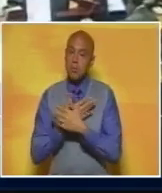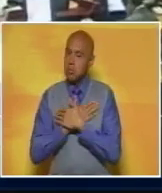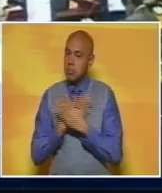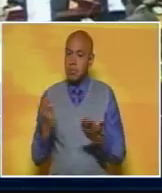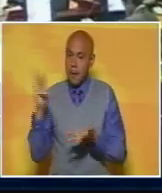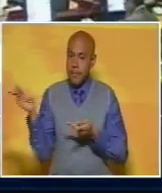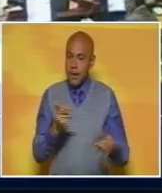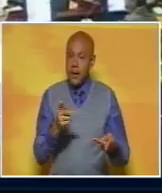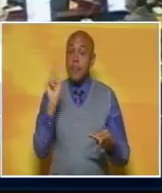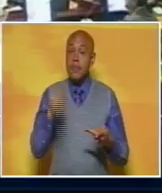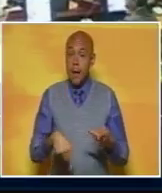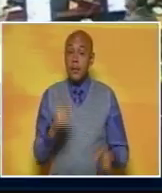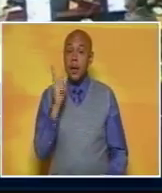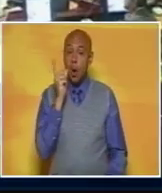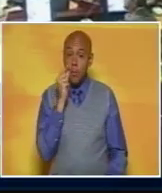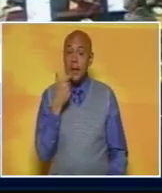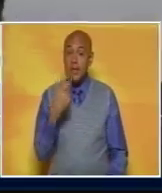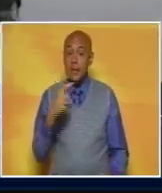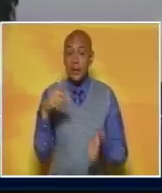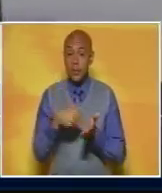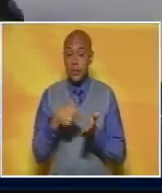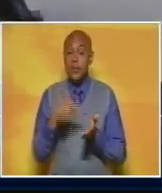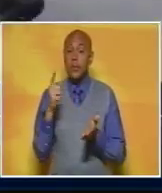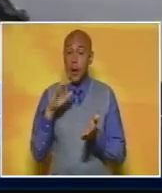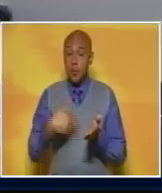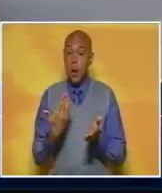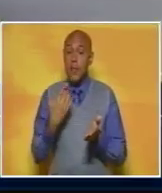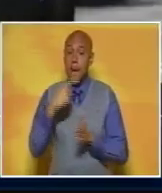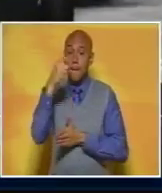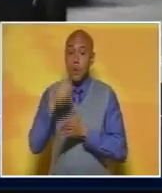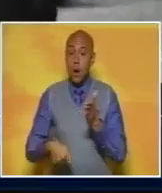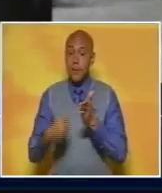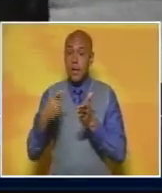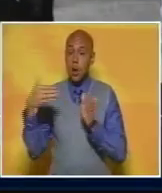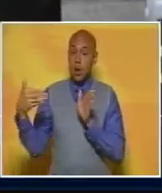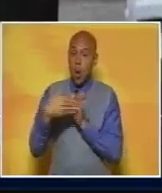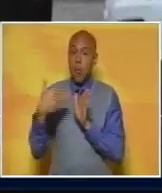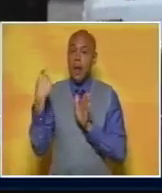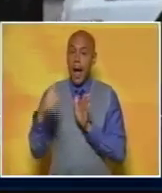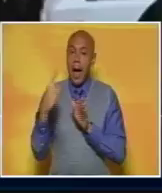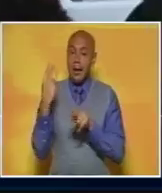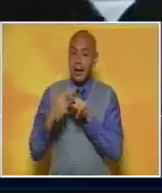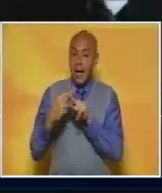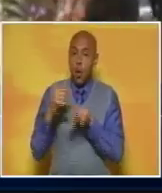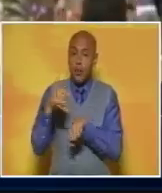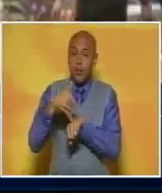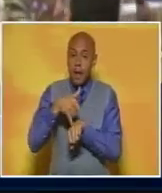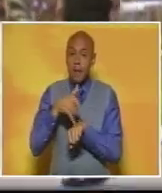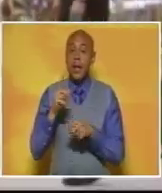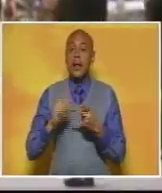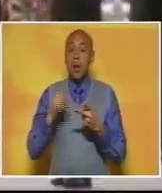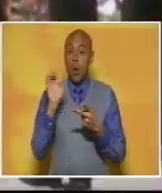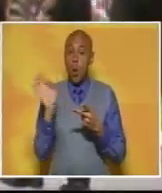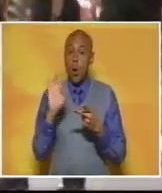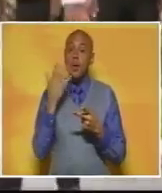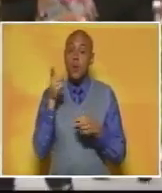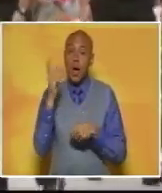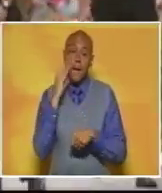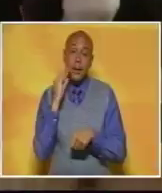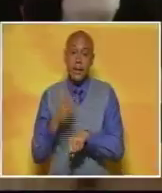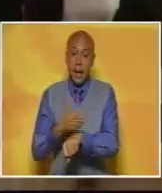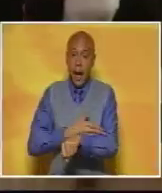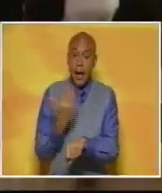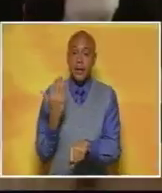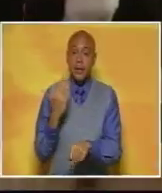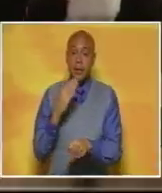La reforma también incluirá procedimientos para impedir la entrada de personas con perfiles de riesgo o de aquellos que tengan antecedentes